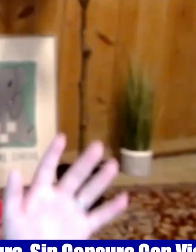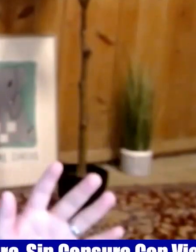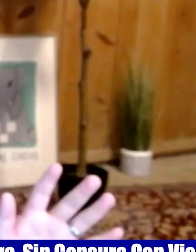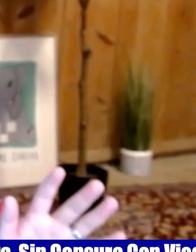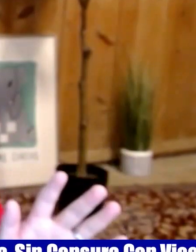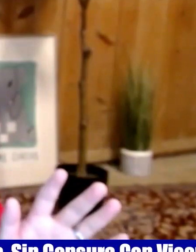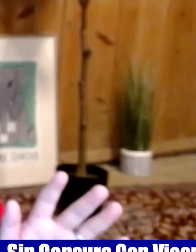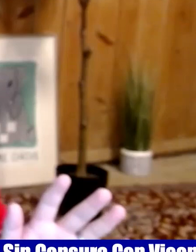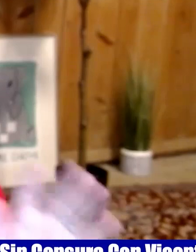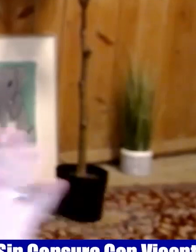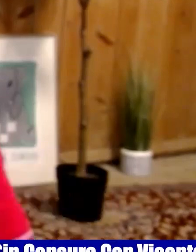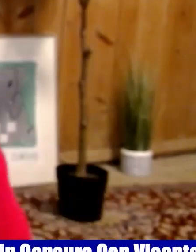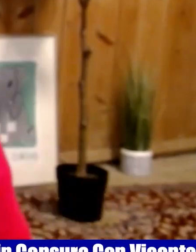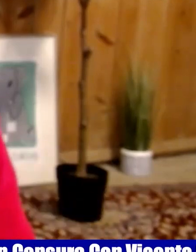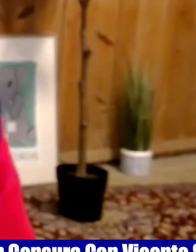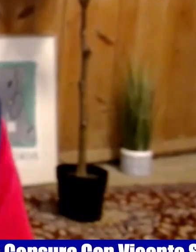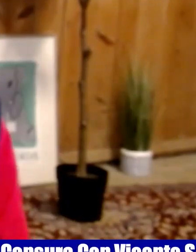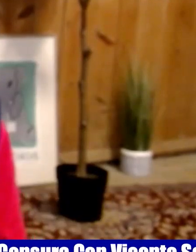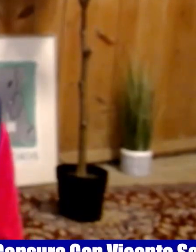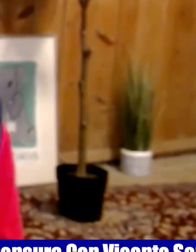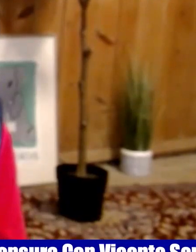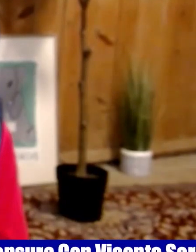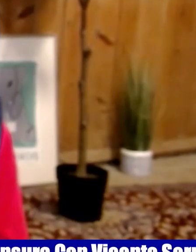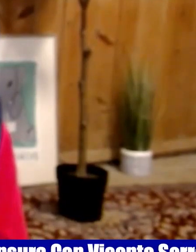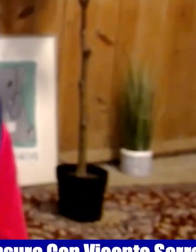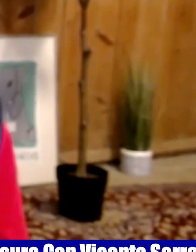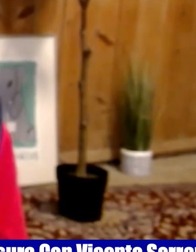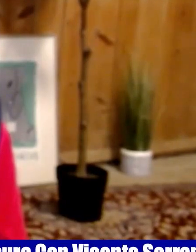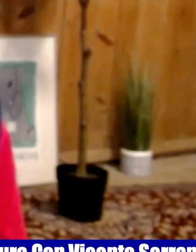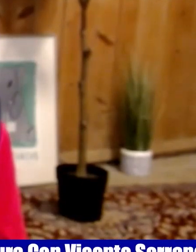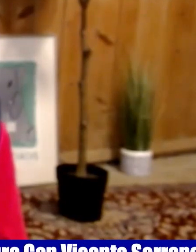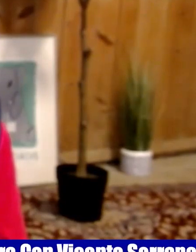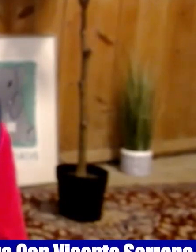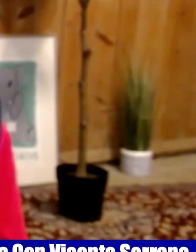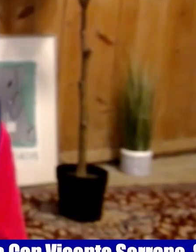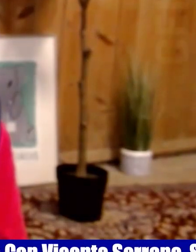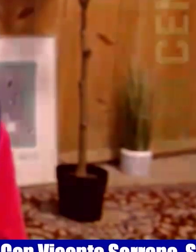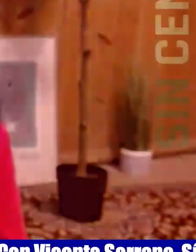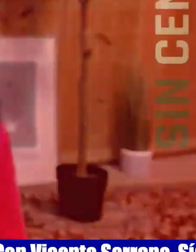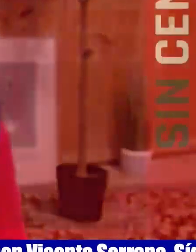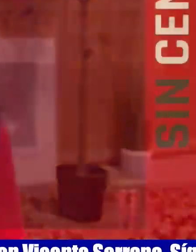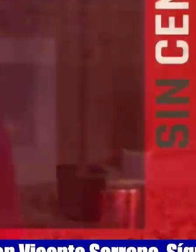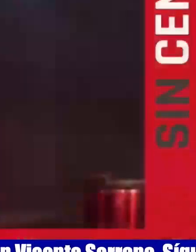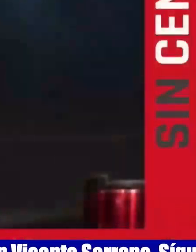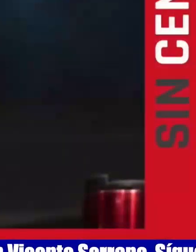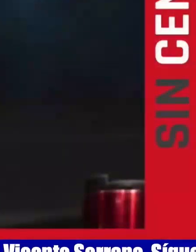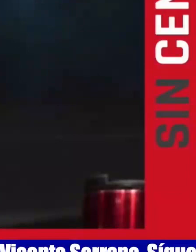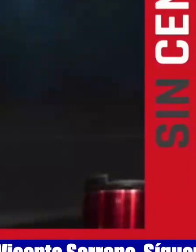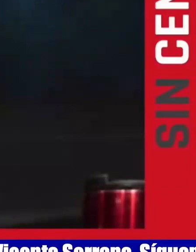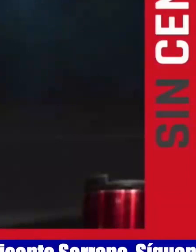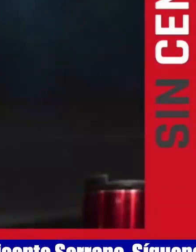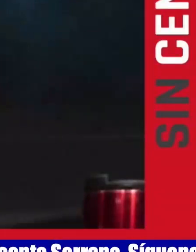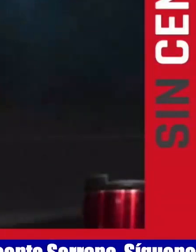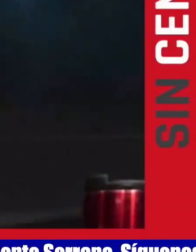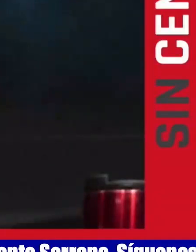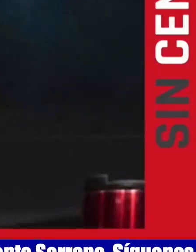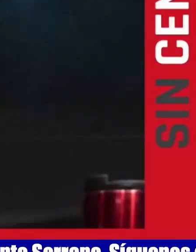destruyó, pero lo destruyó de la forma más terrible en la conferencia de prensa mañanera, esta